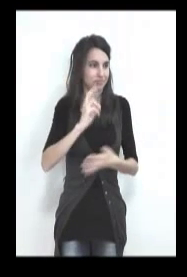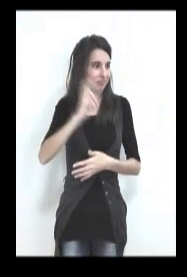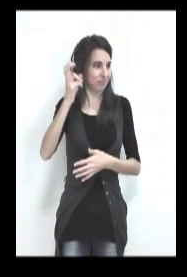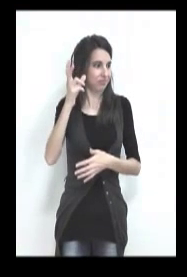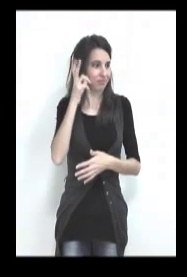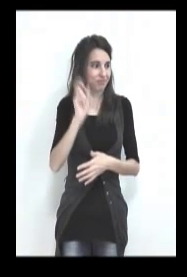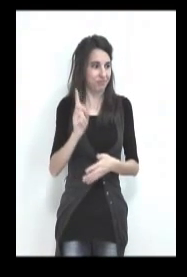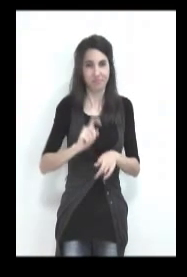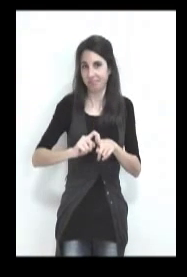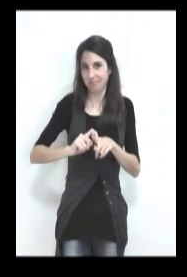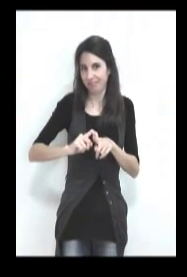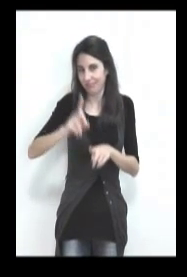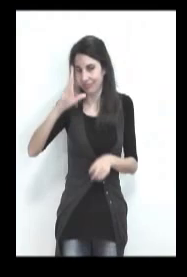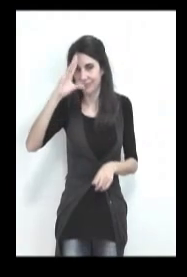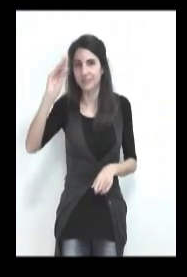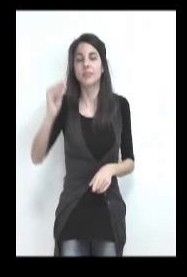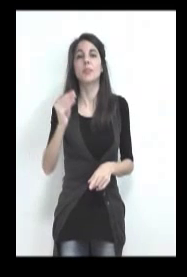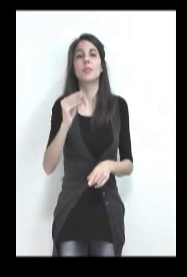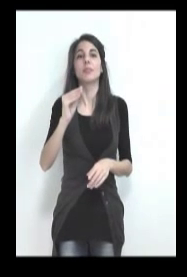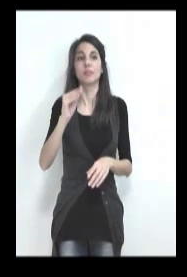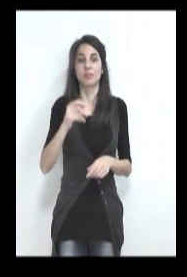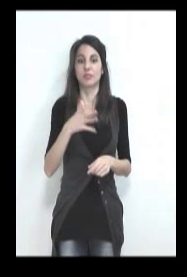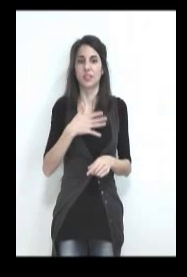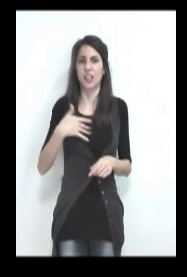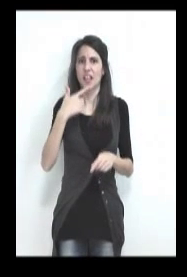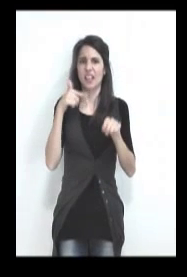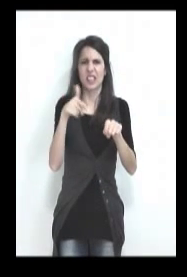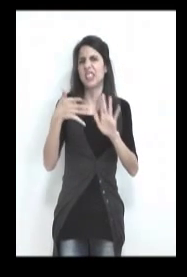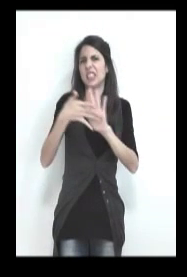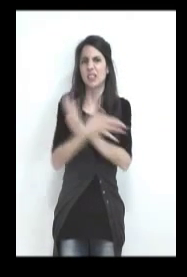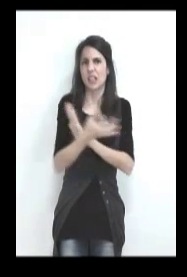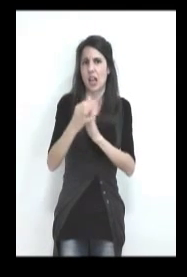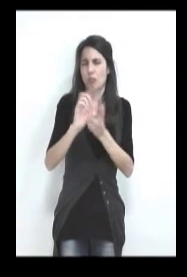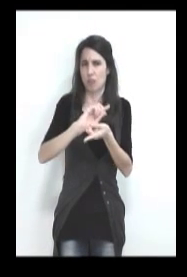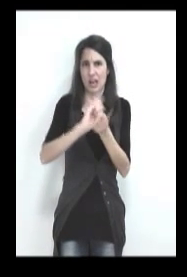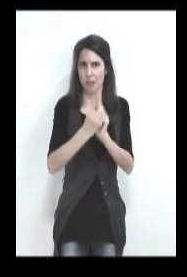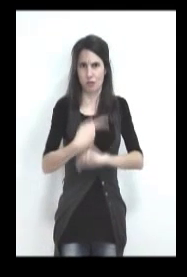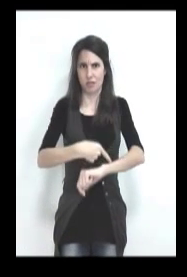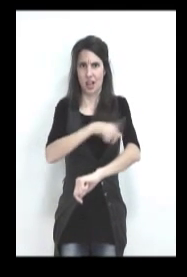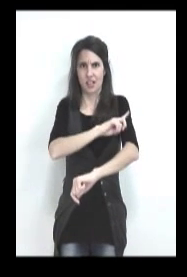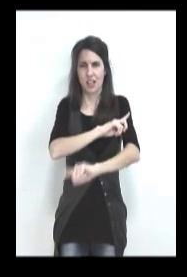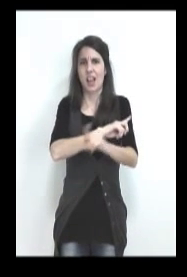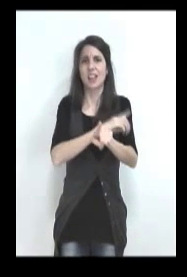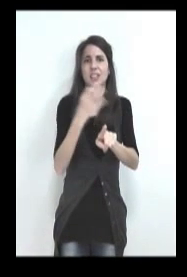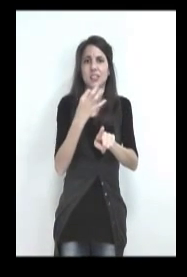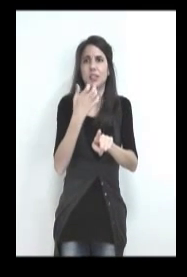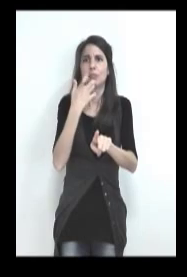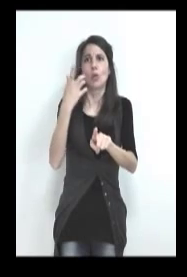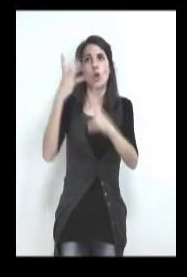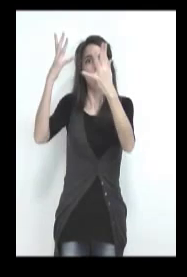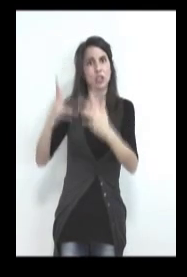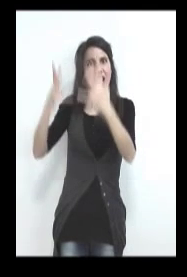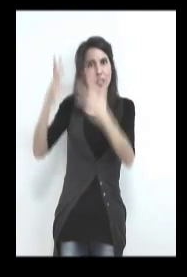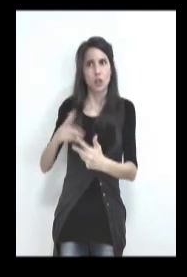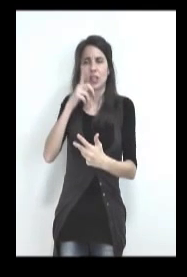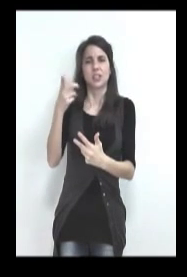pues sin duda plantea un cambio radical en la manera de leer la lectura de los contadores de